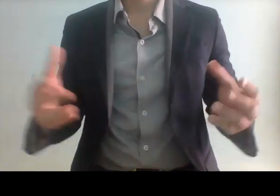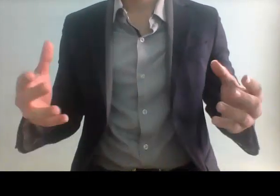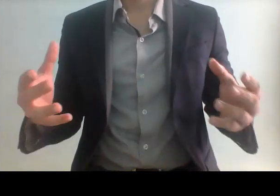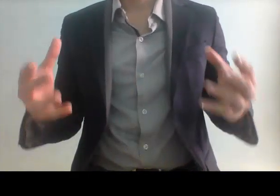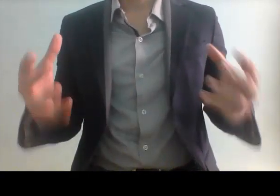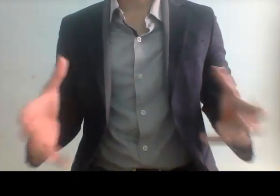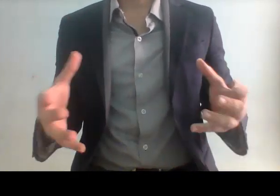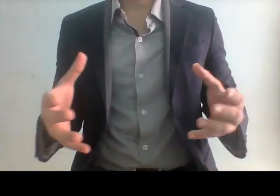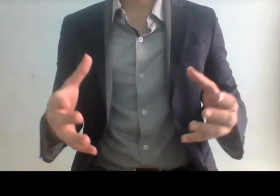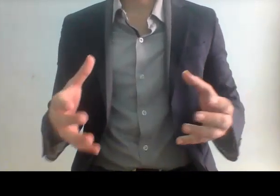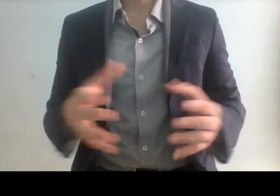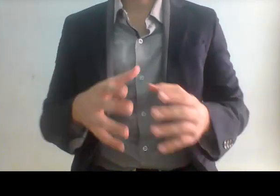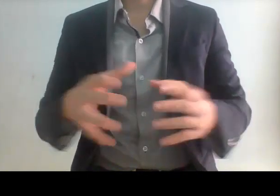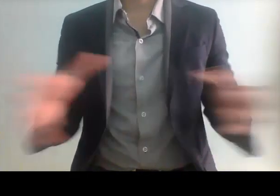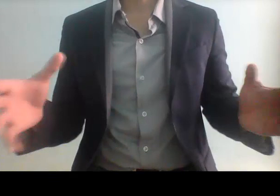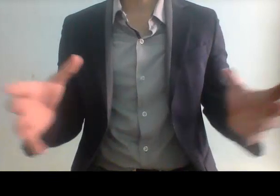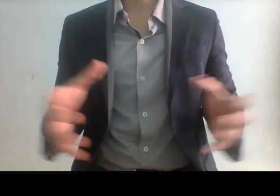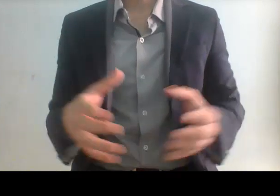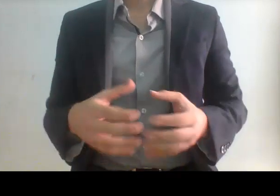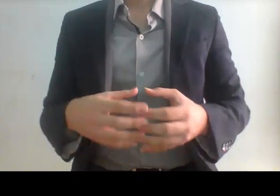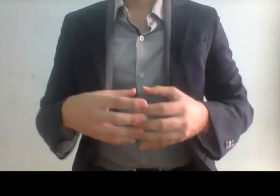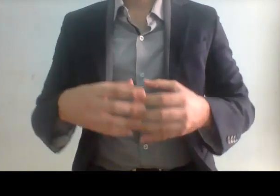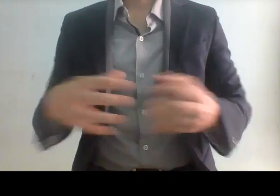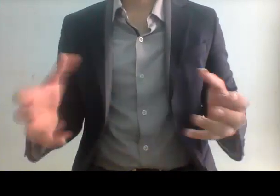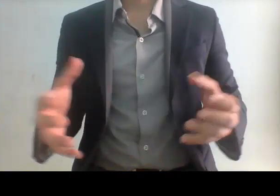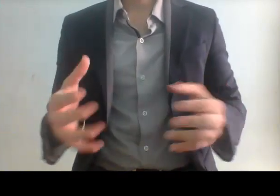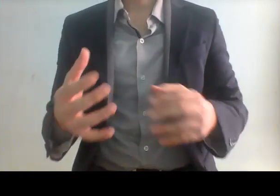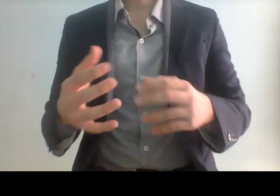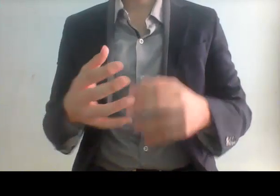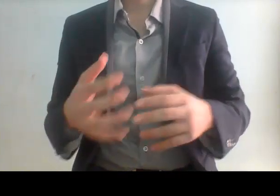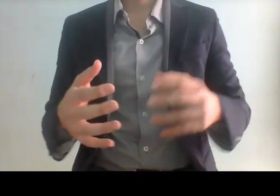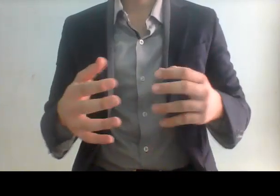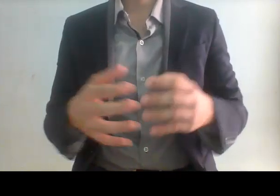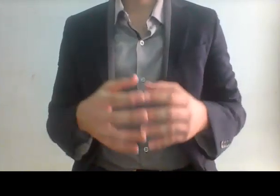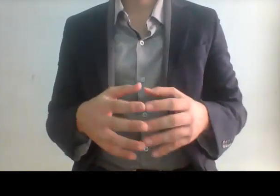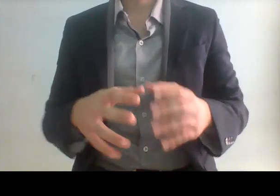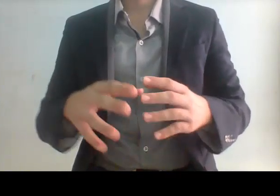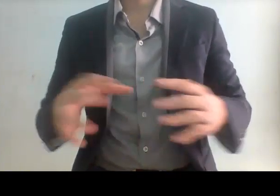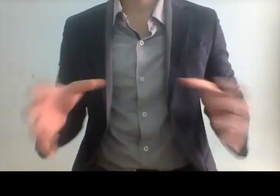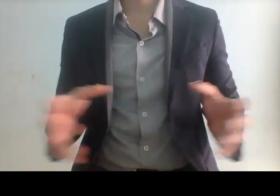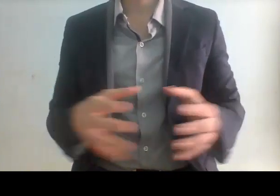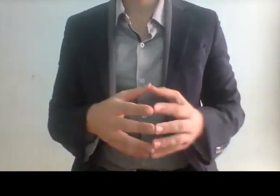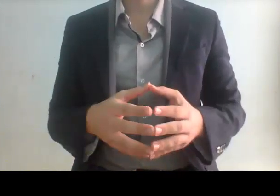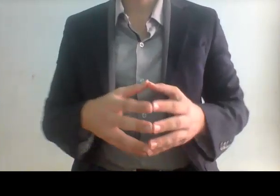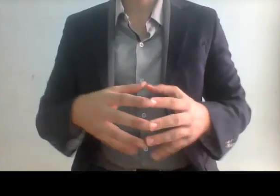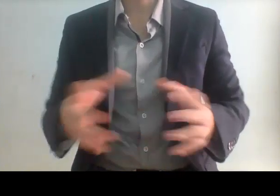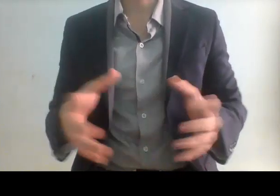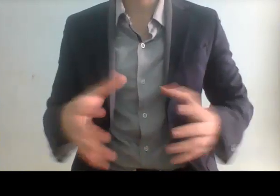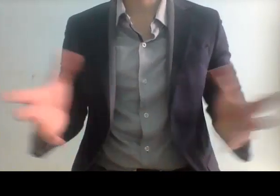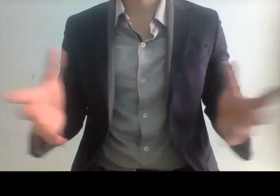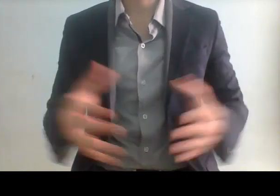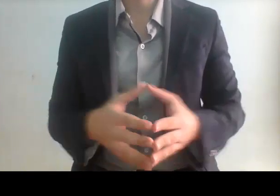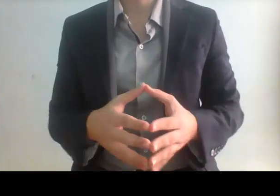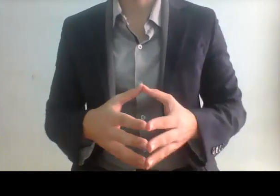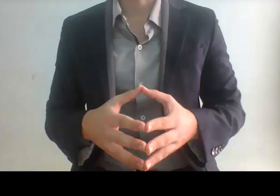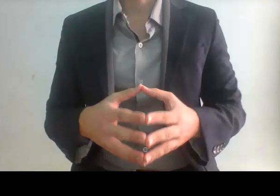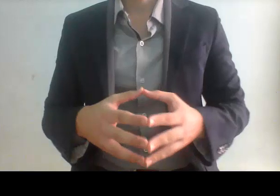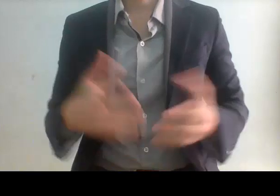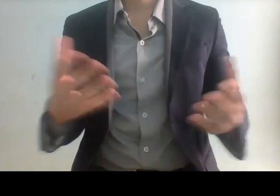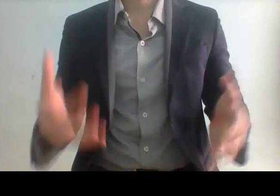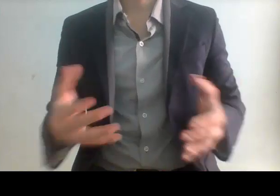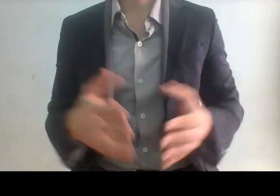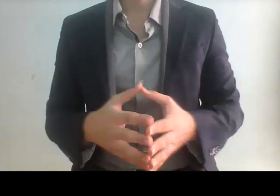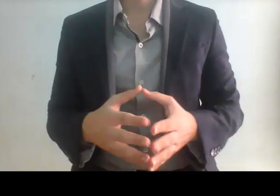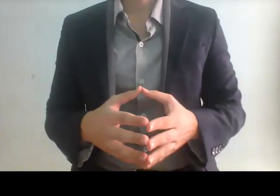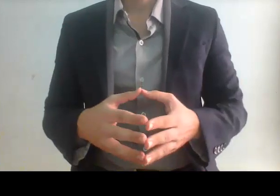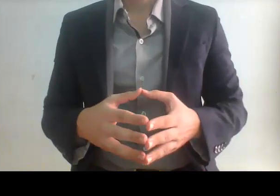país, iba a frenar la economía de golpe y pues todas las actividades, transporte, bla, bla, bla, se iba a frenar y pues la gente de afuera se tenía que quedar en su casa